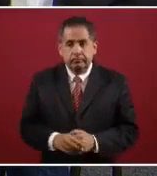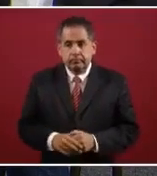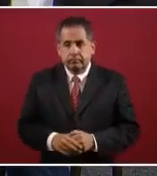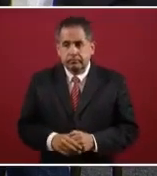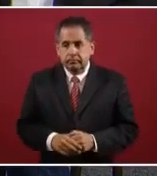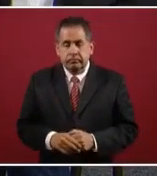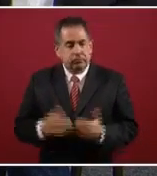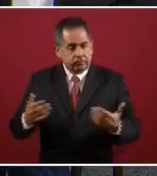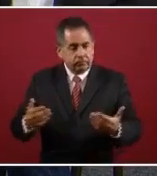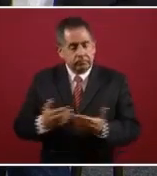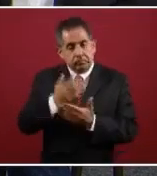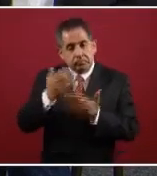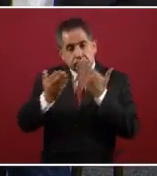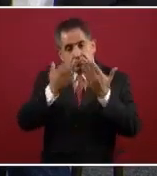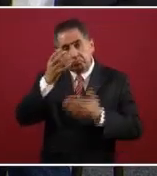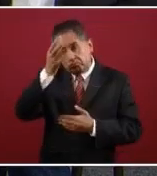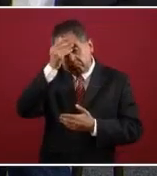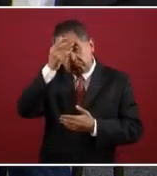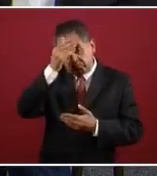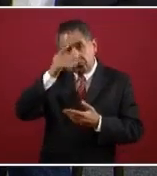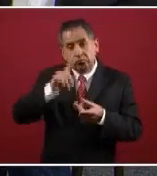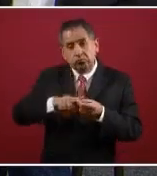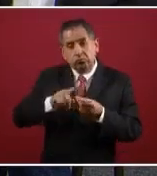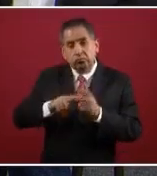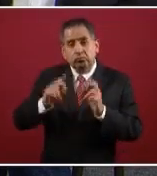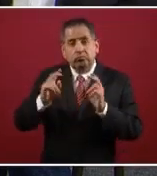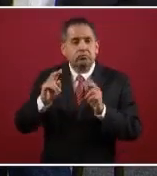Formada en Chapingo.